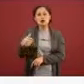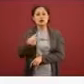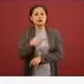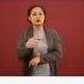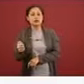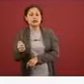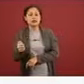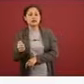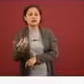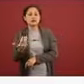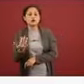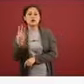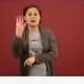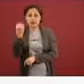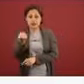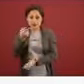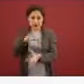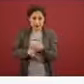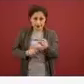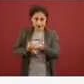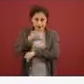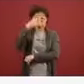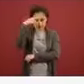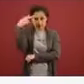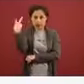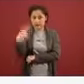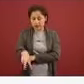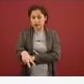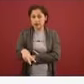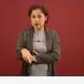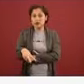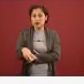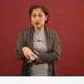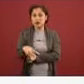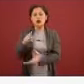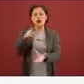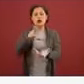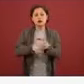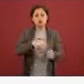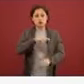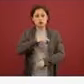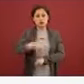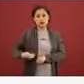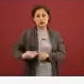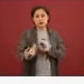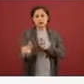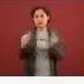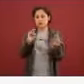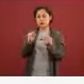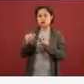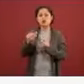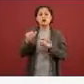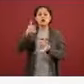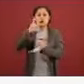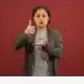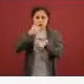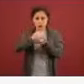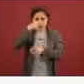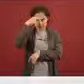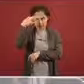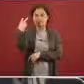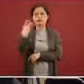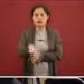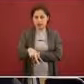659 en el Estado de México y de manera muy clara en los municipios conurbados del Valle de México, no en el